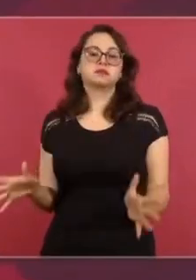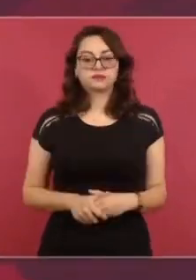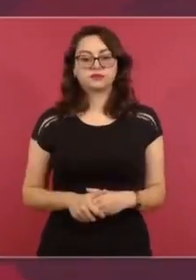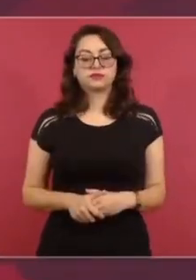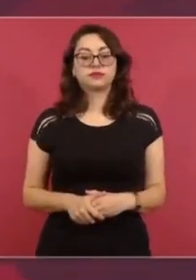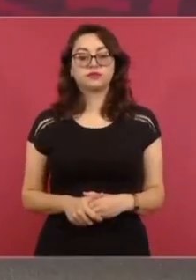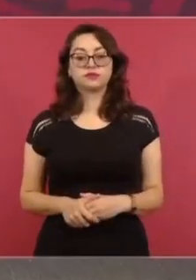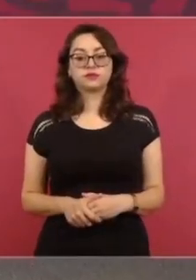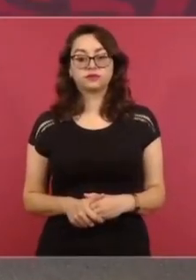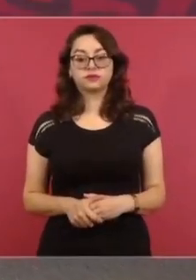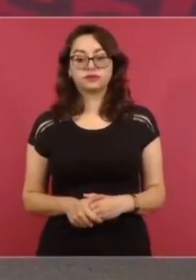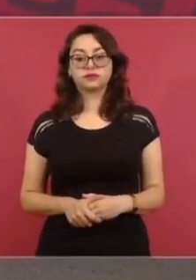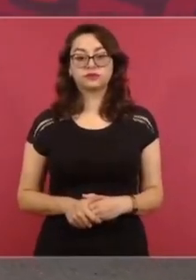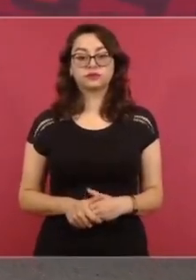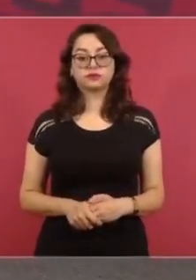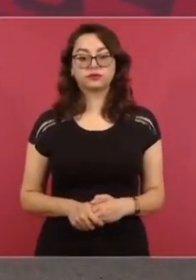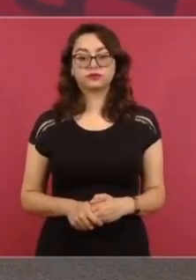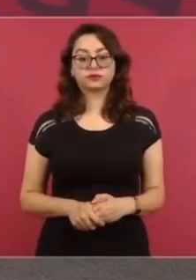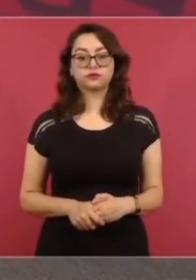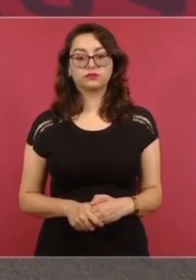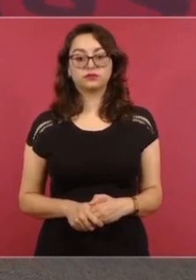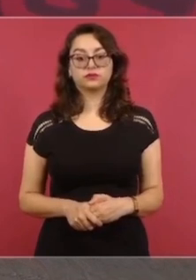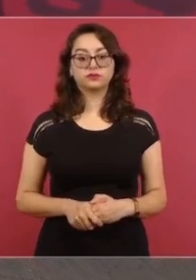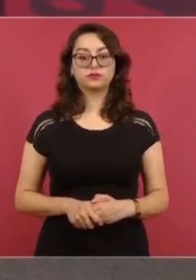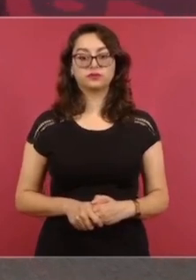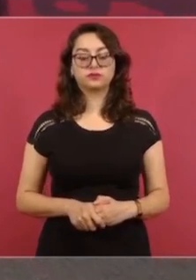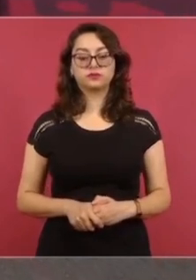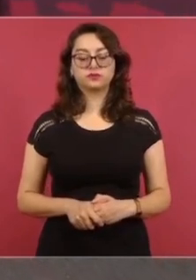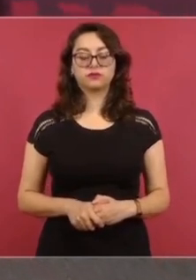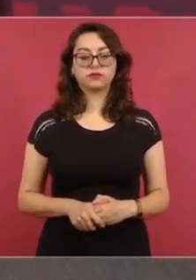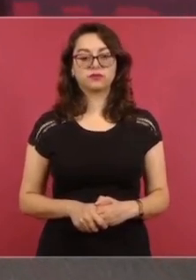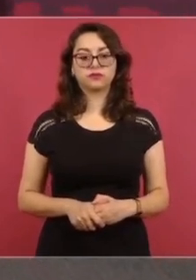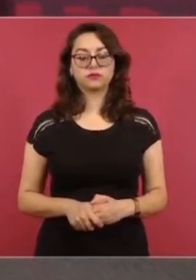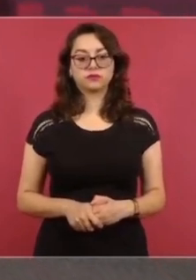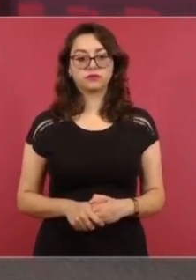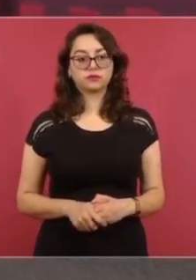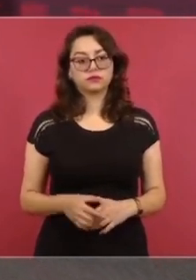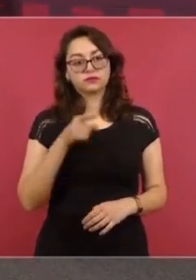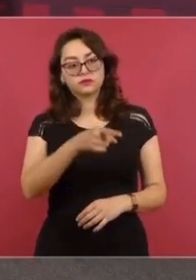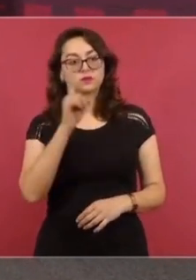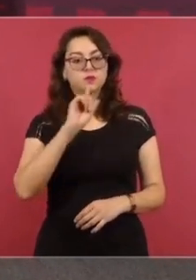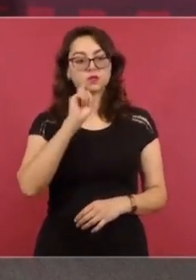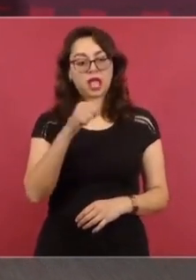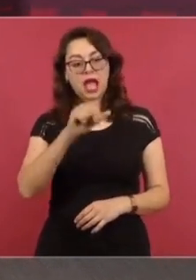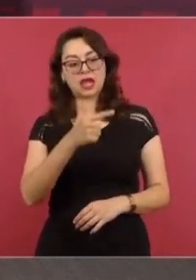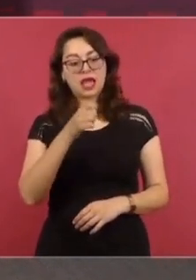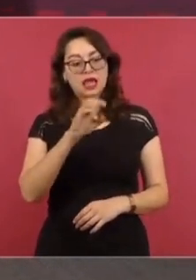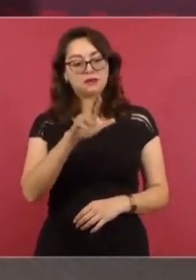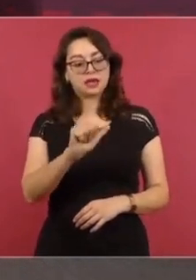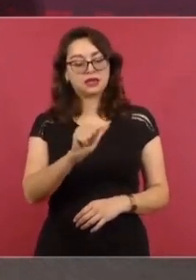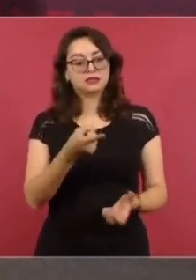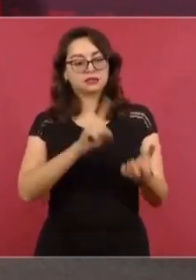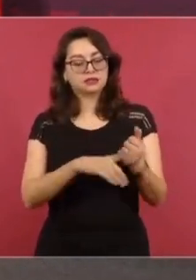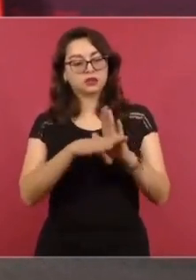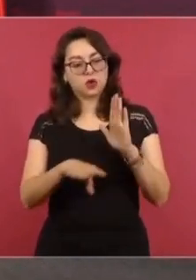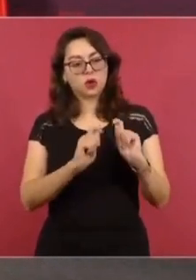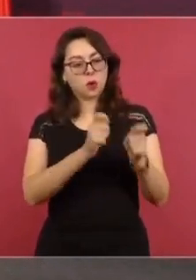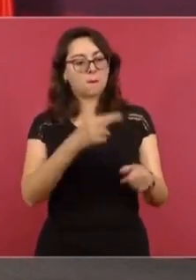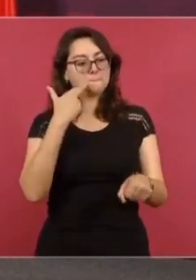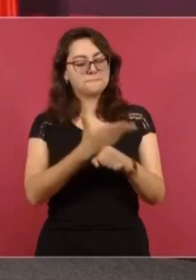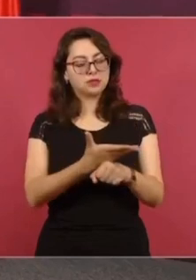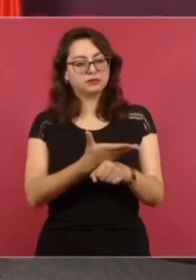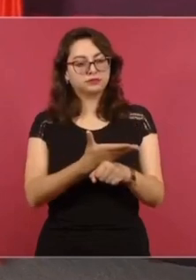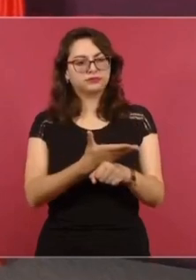de la participación o la dirección de Ana Guevara en el deporte,